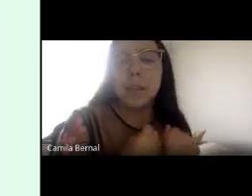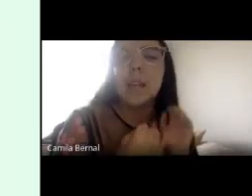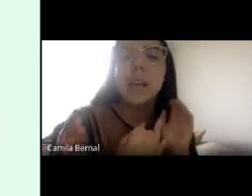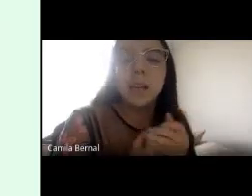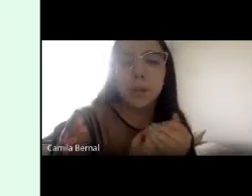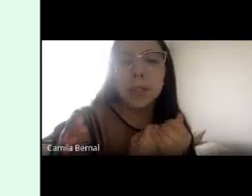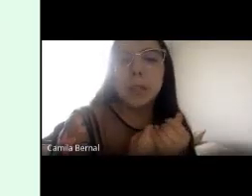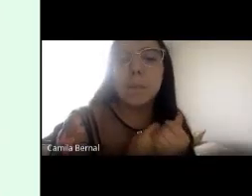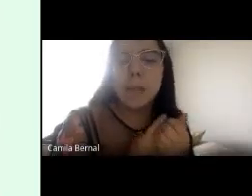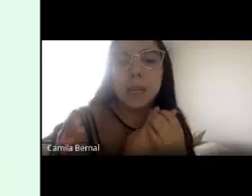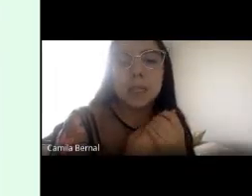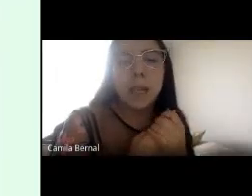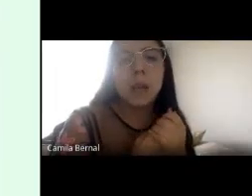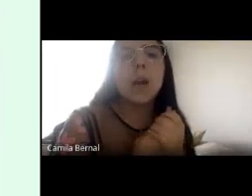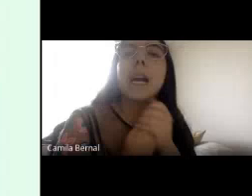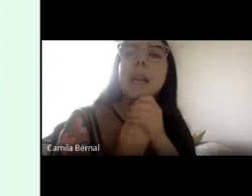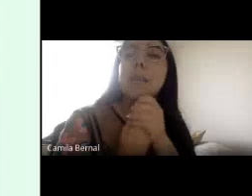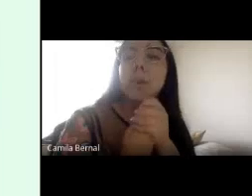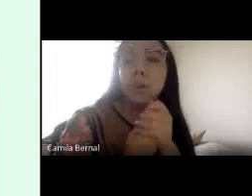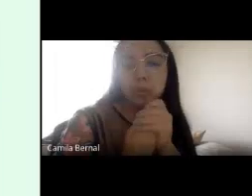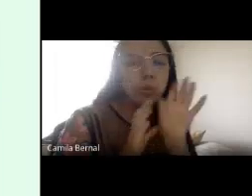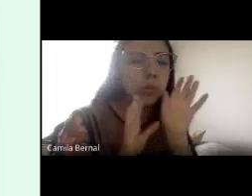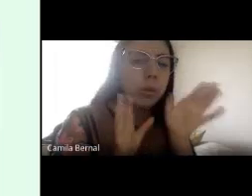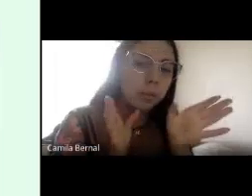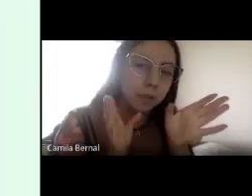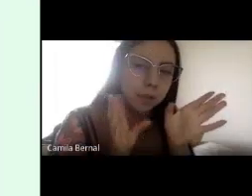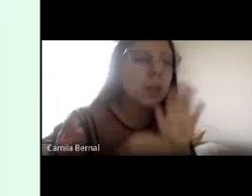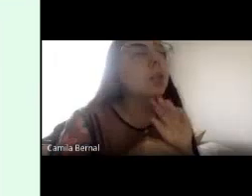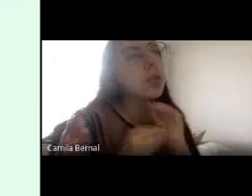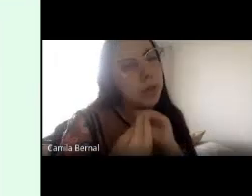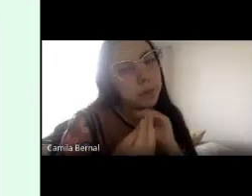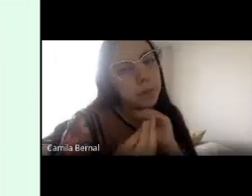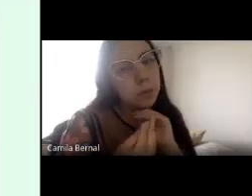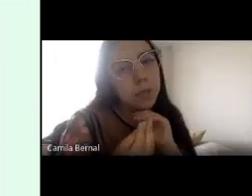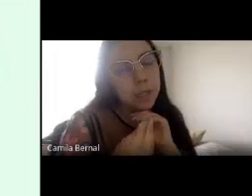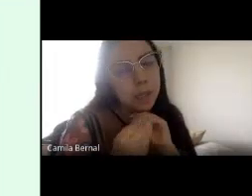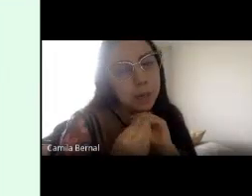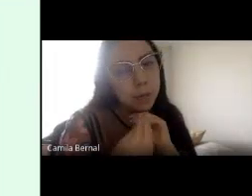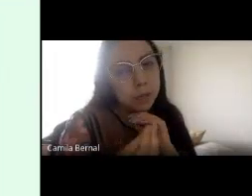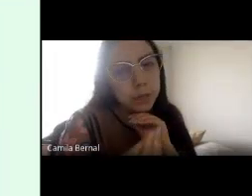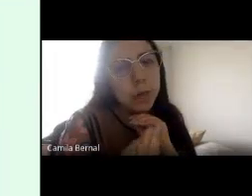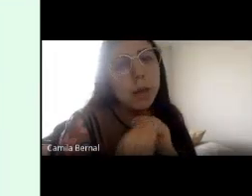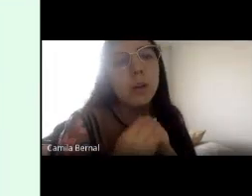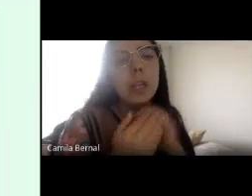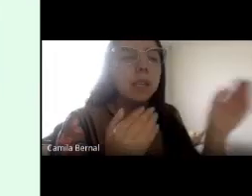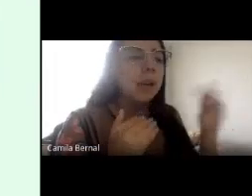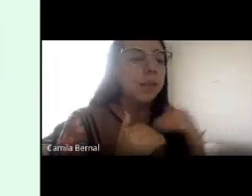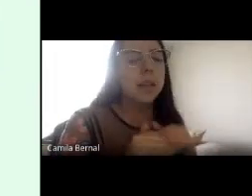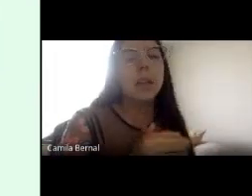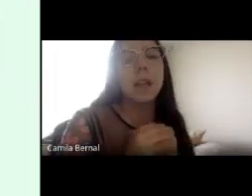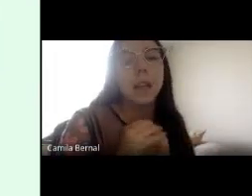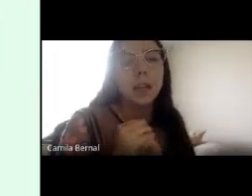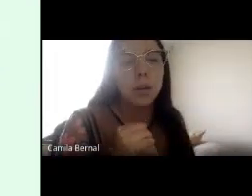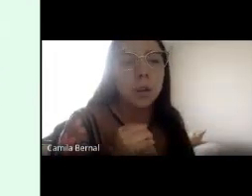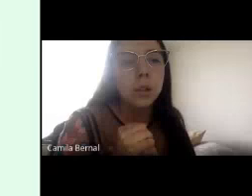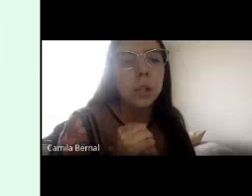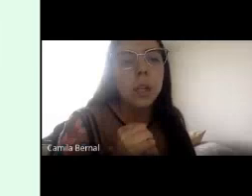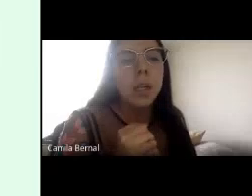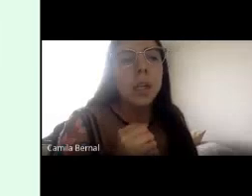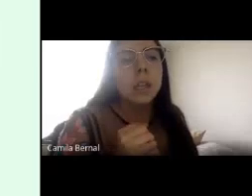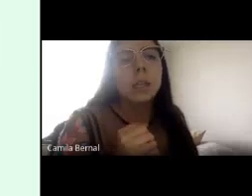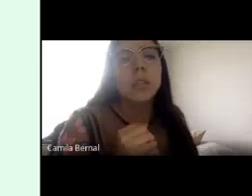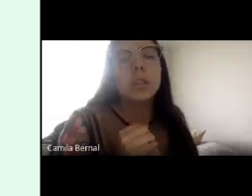arena fina, arena gruesa, piedras y agua, carbón, usualmente no siempre se utiliza el carbón activado y al final el